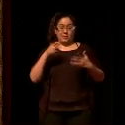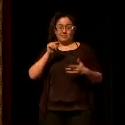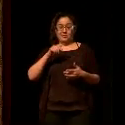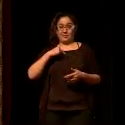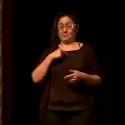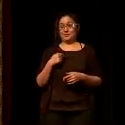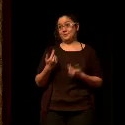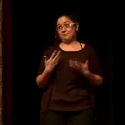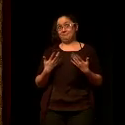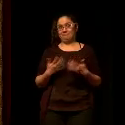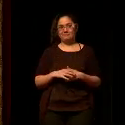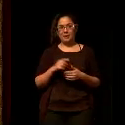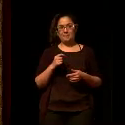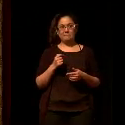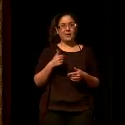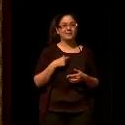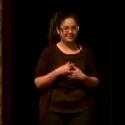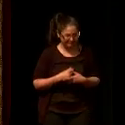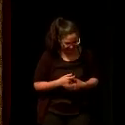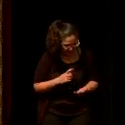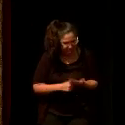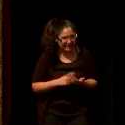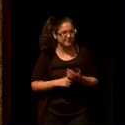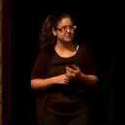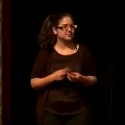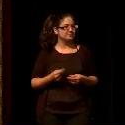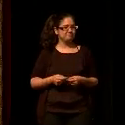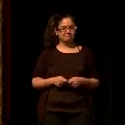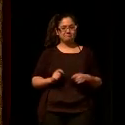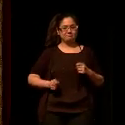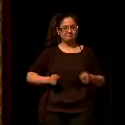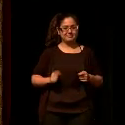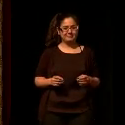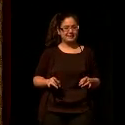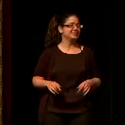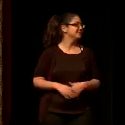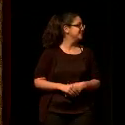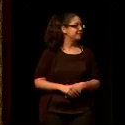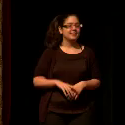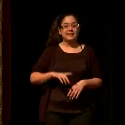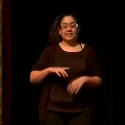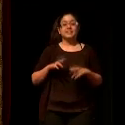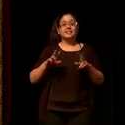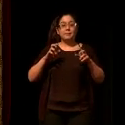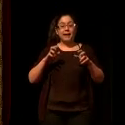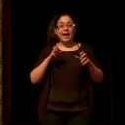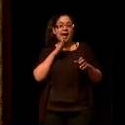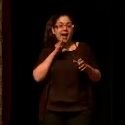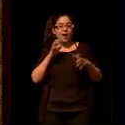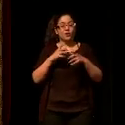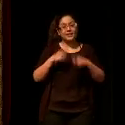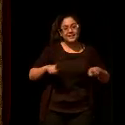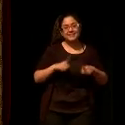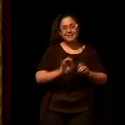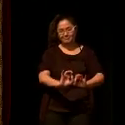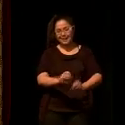tomar una mariscada venga pues rigor que está en este engranaje diríamos que la singularidad